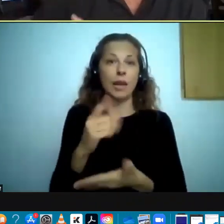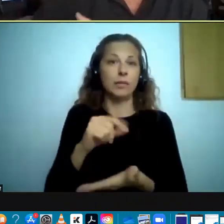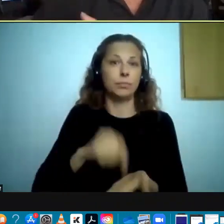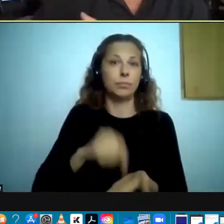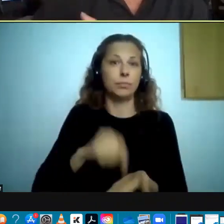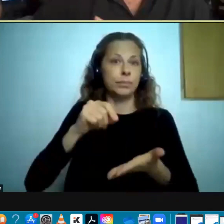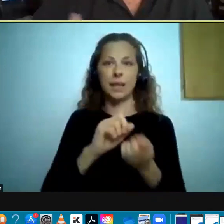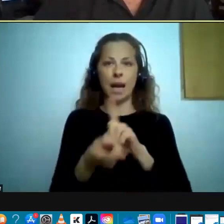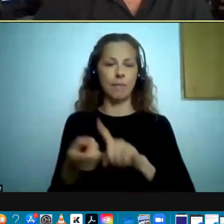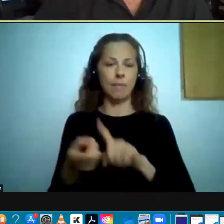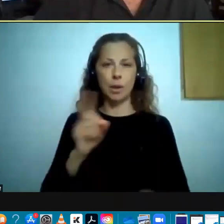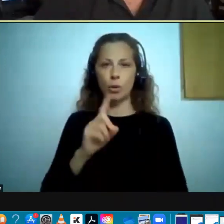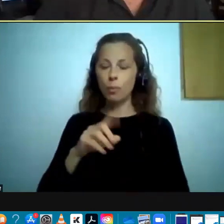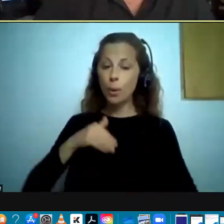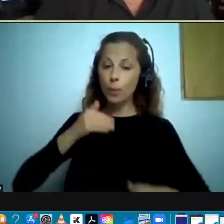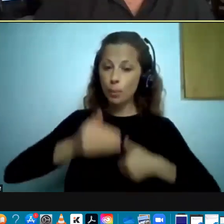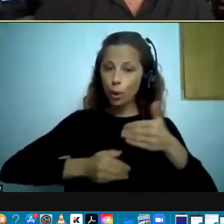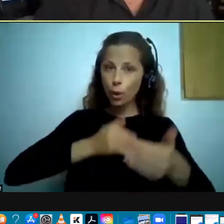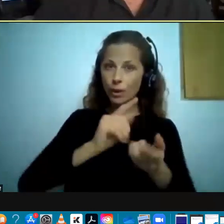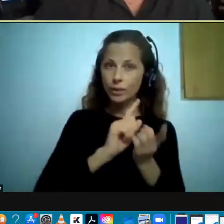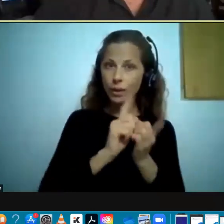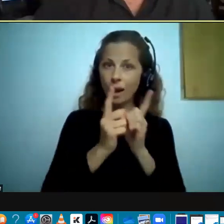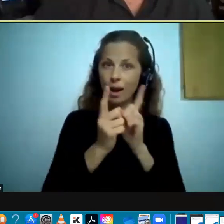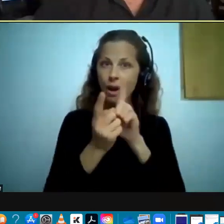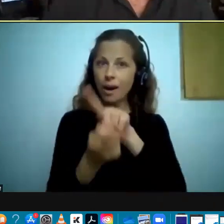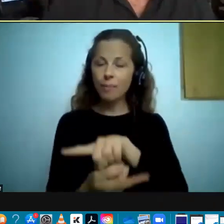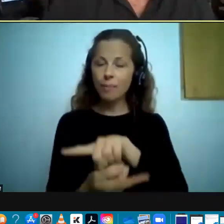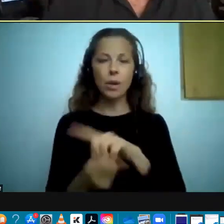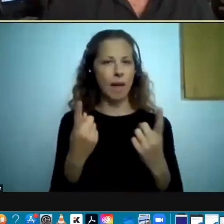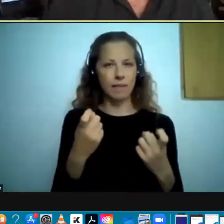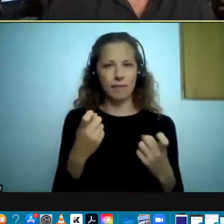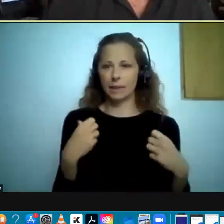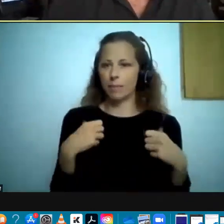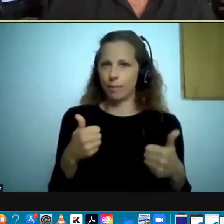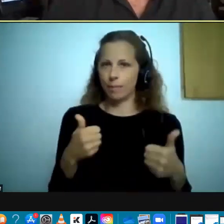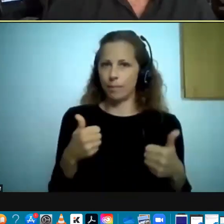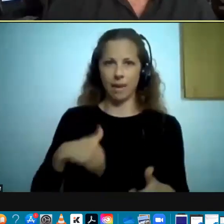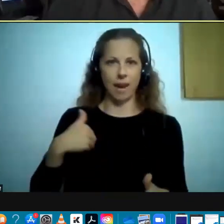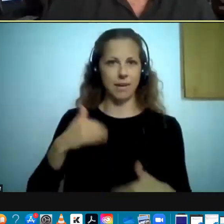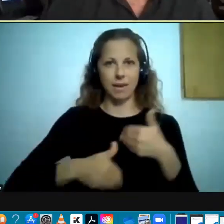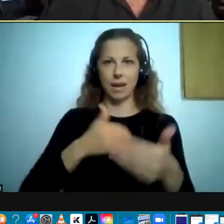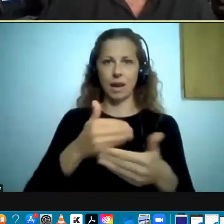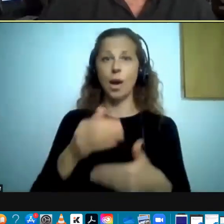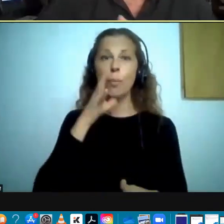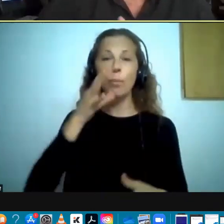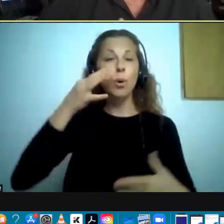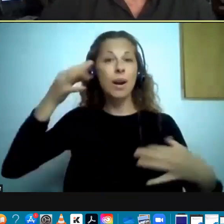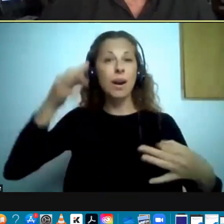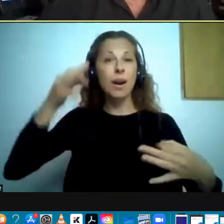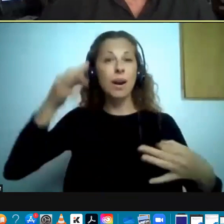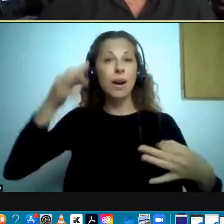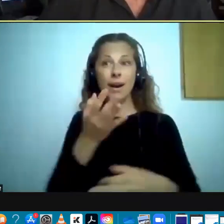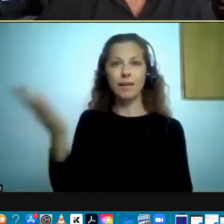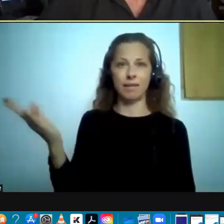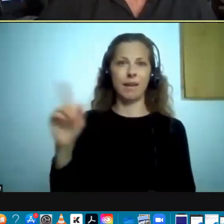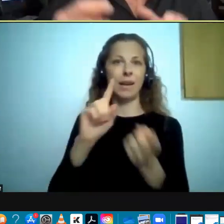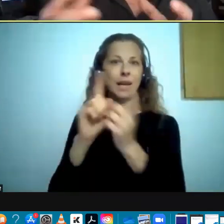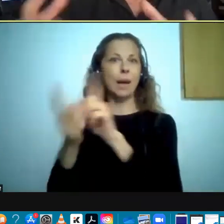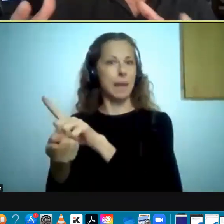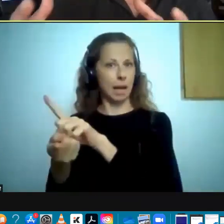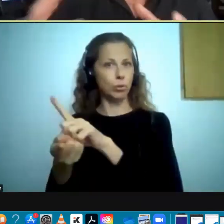es un proceso que tenemos que poner en marcha, ¿no? Porque conforme la realidad está cambiando, y está cambiando,